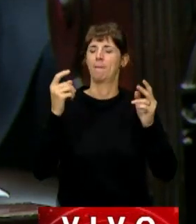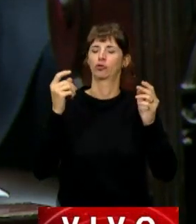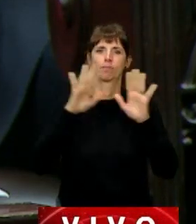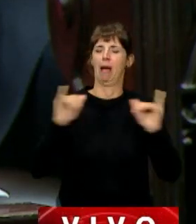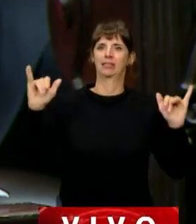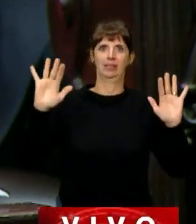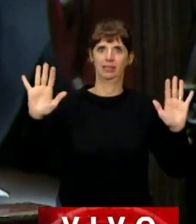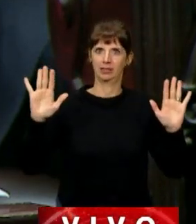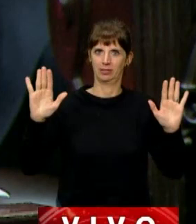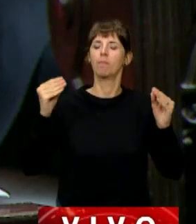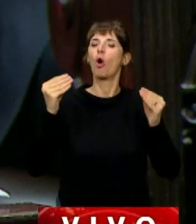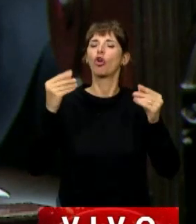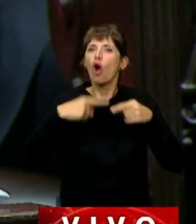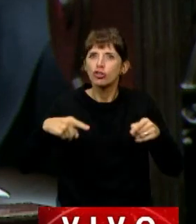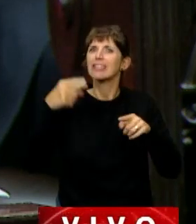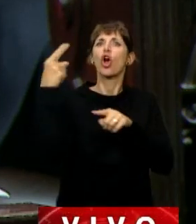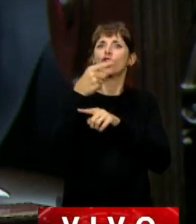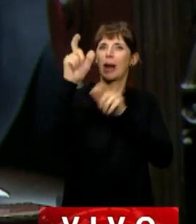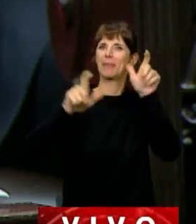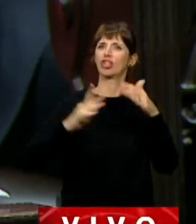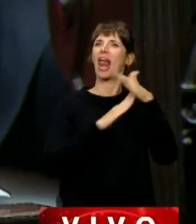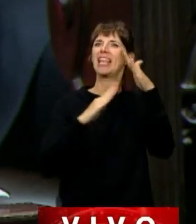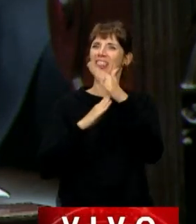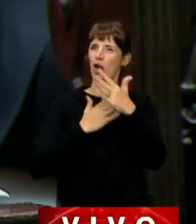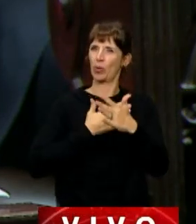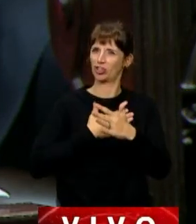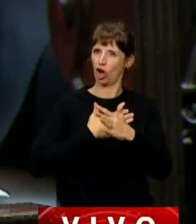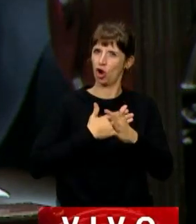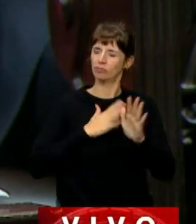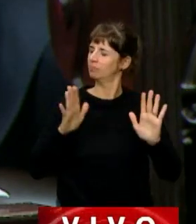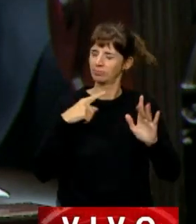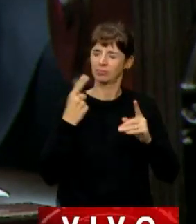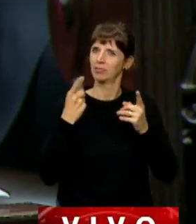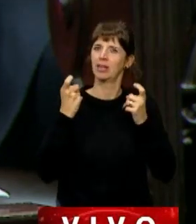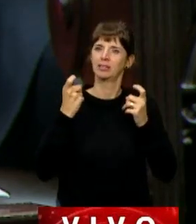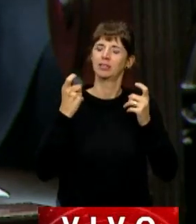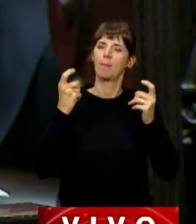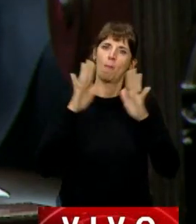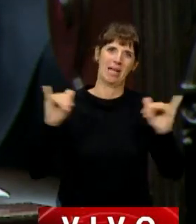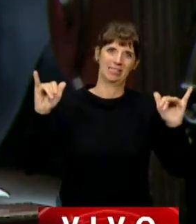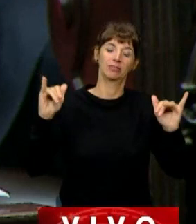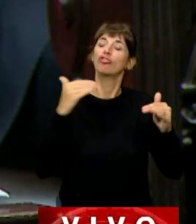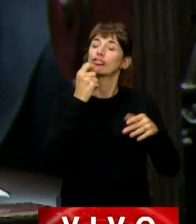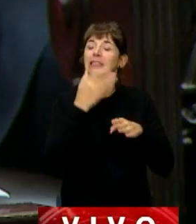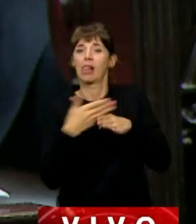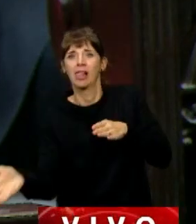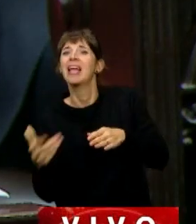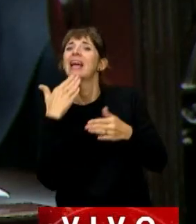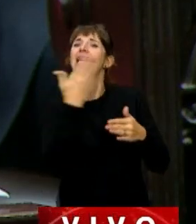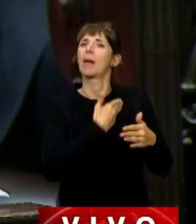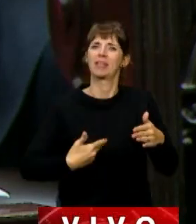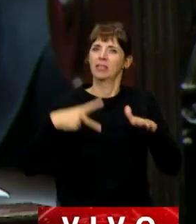nos lideran. Entonces, yo quiero aprovechar este momento. No sé si me pasé, y gracias, presidente, por no